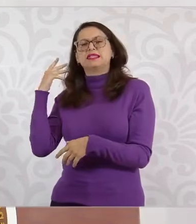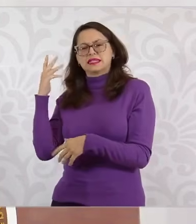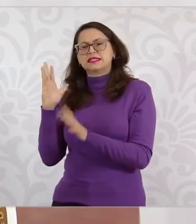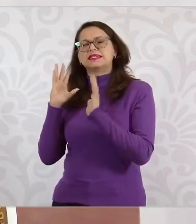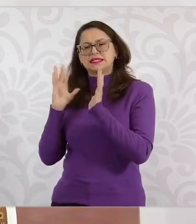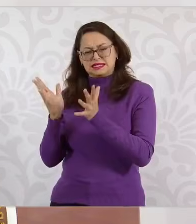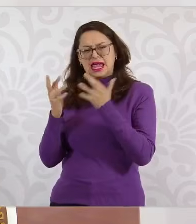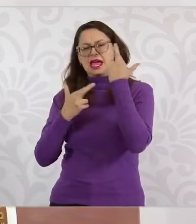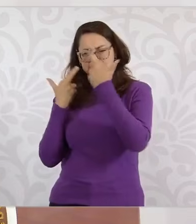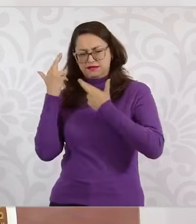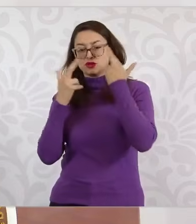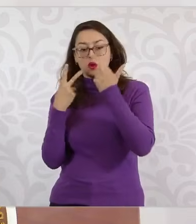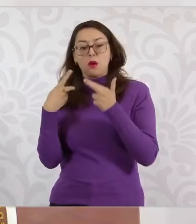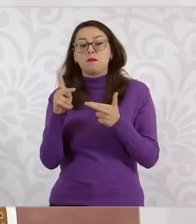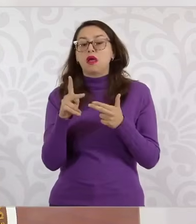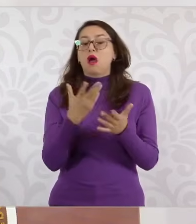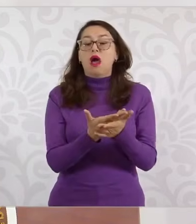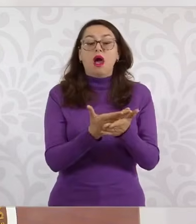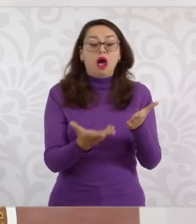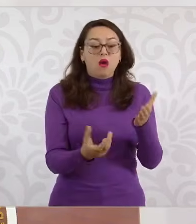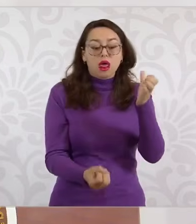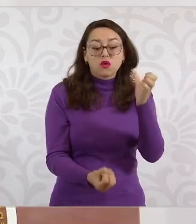con suficiente